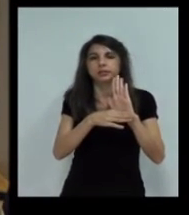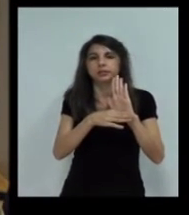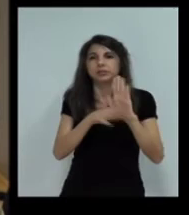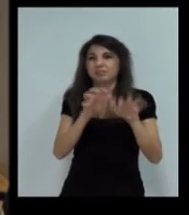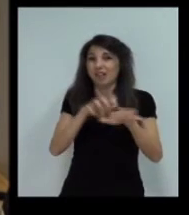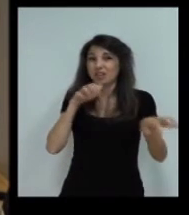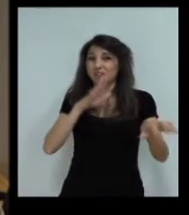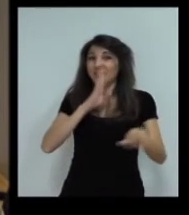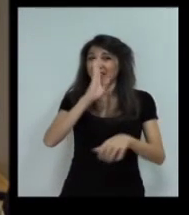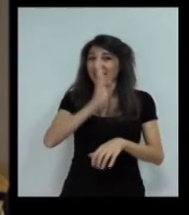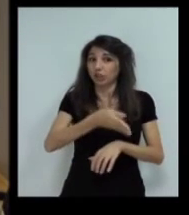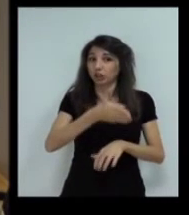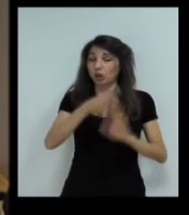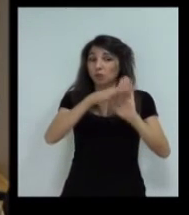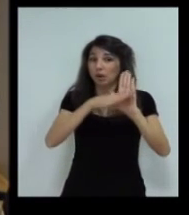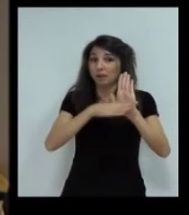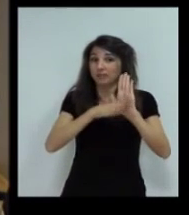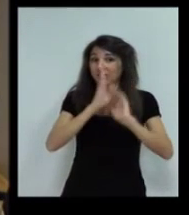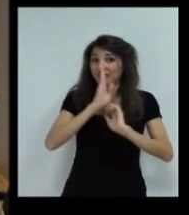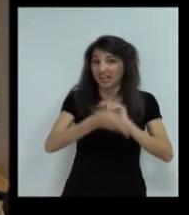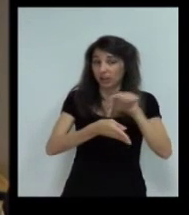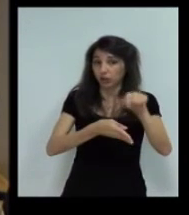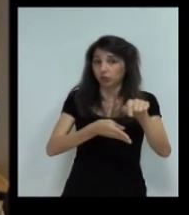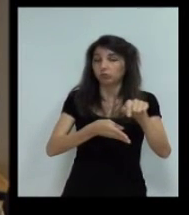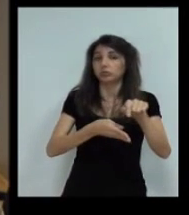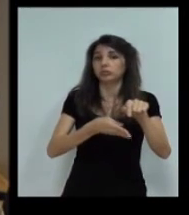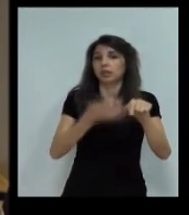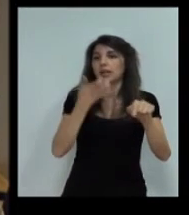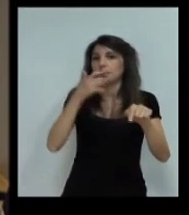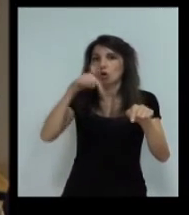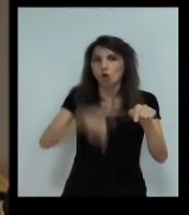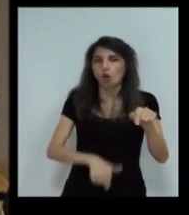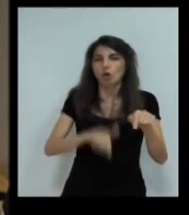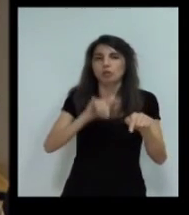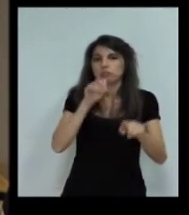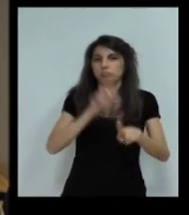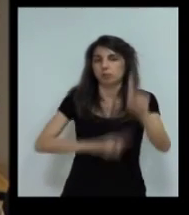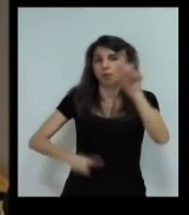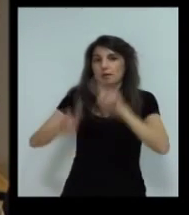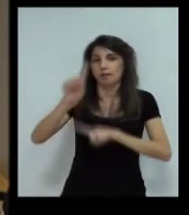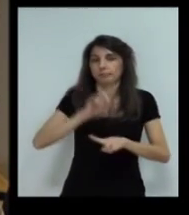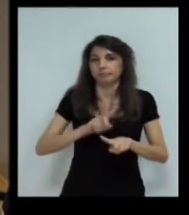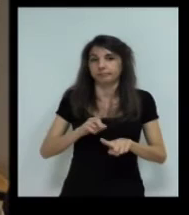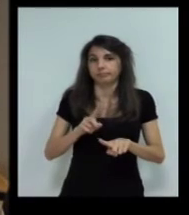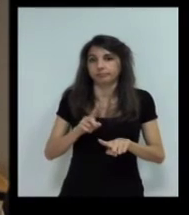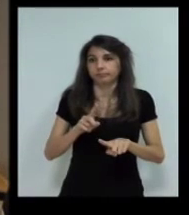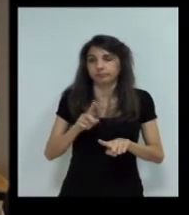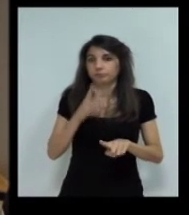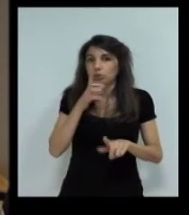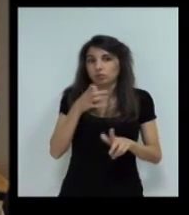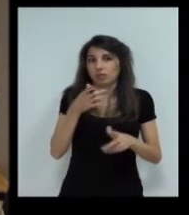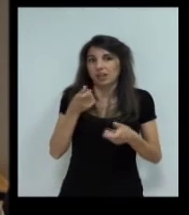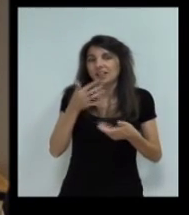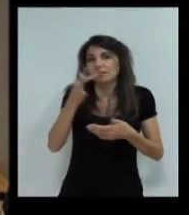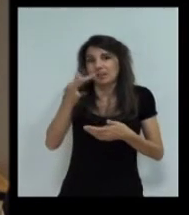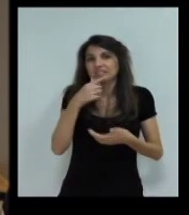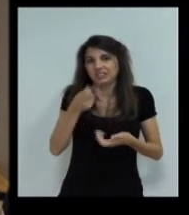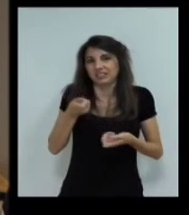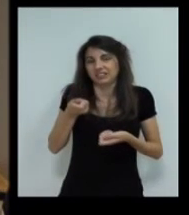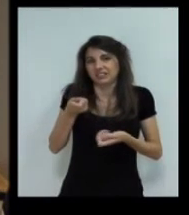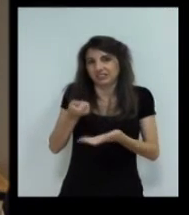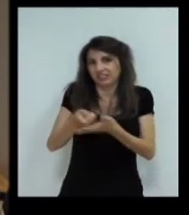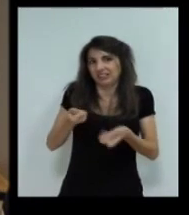mayoritariamente en directo, ¿no? Sí, o sea, hoy tenemos un problema que es un problema y es de costes, y es que cuando se